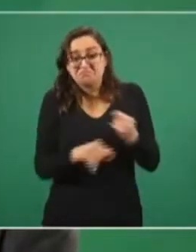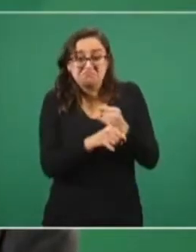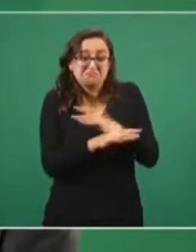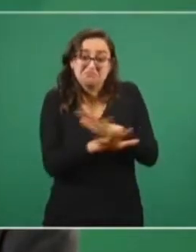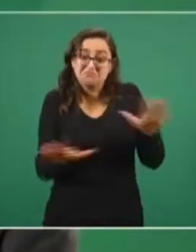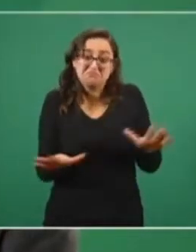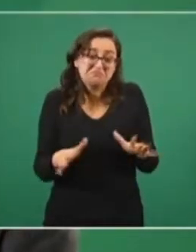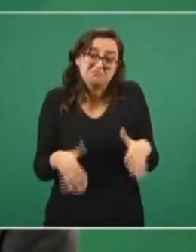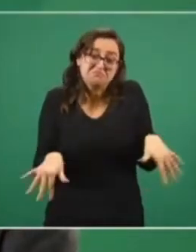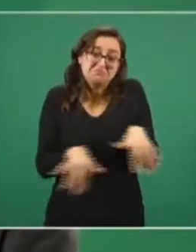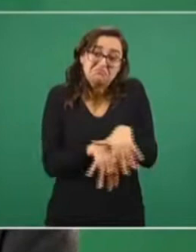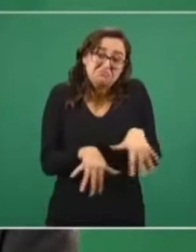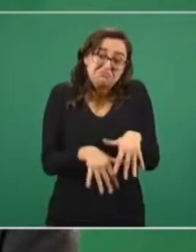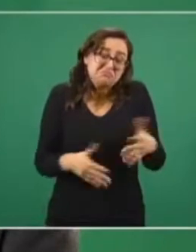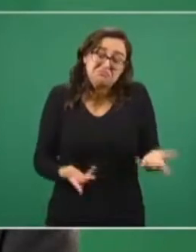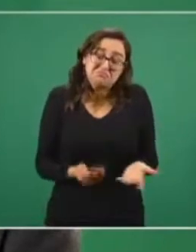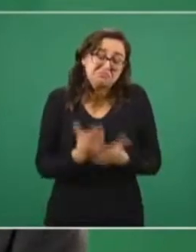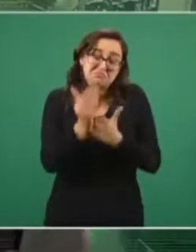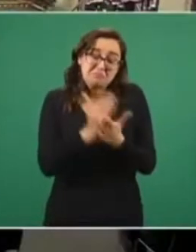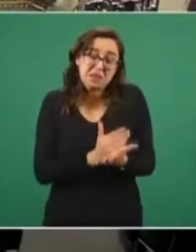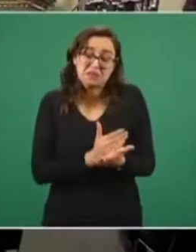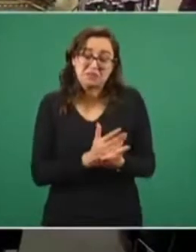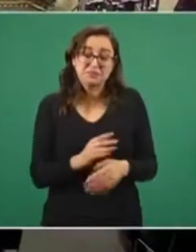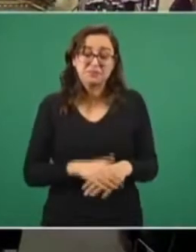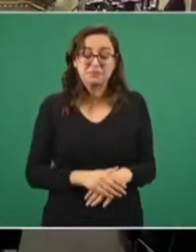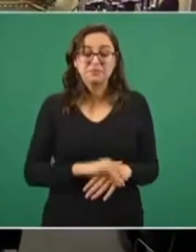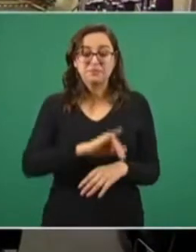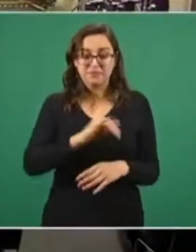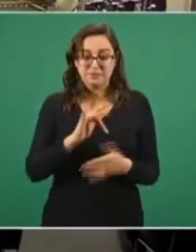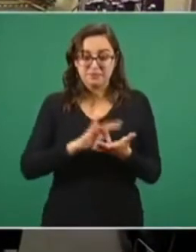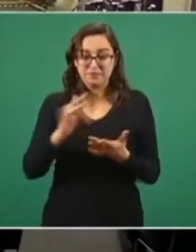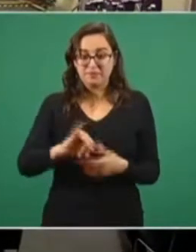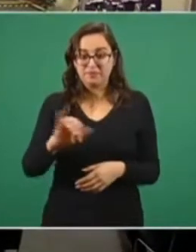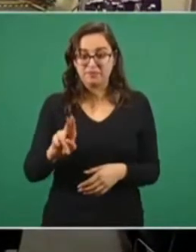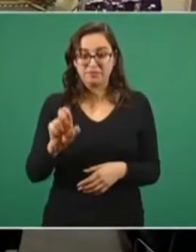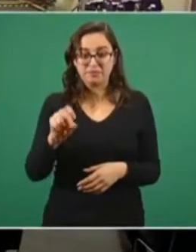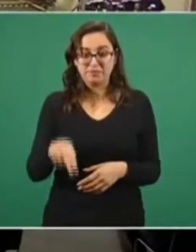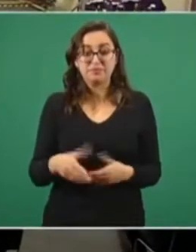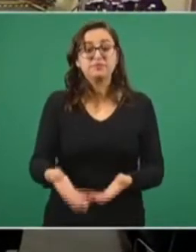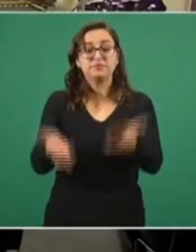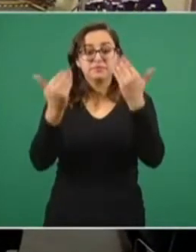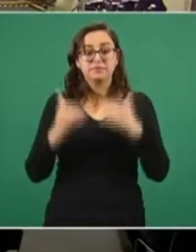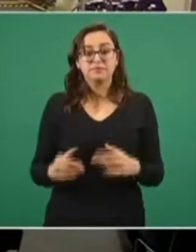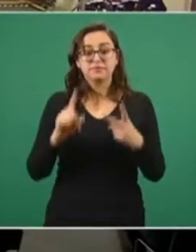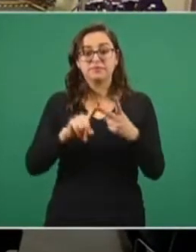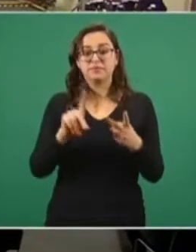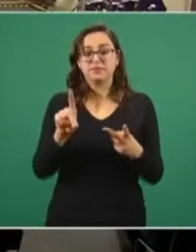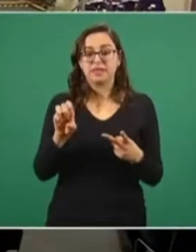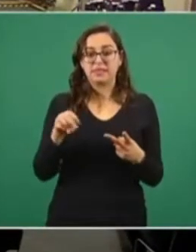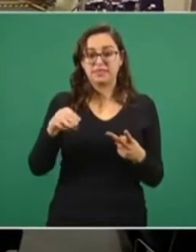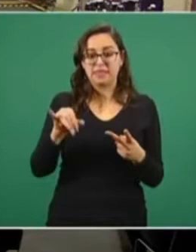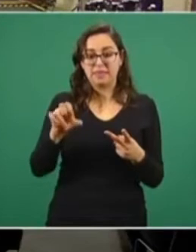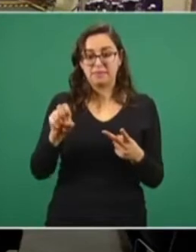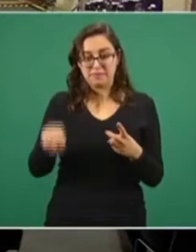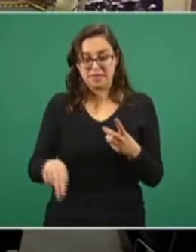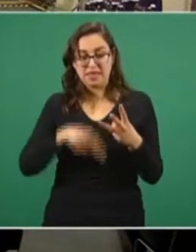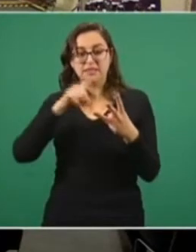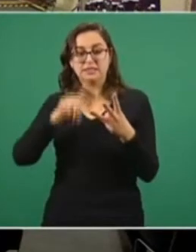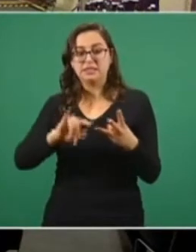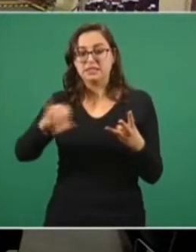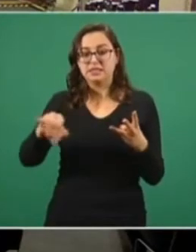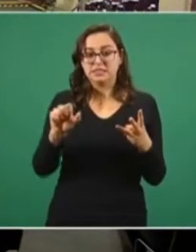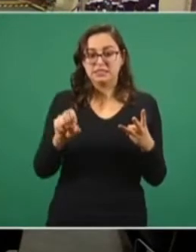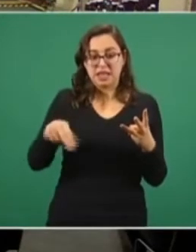extensión, ¿no? Muchas gracias, Juan. Vamos a pasar con Demián Duarte, Hans Salazar y nos pasamos de este